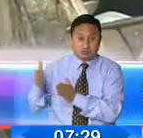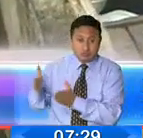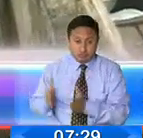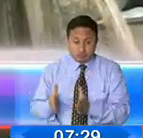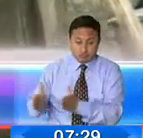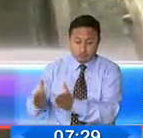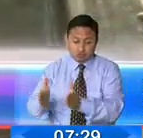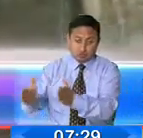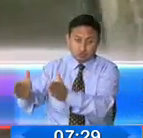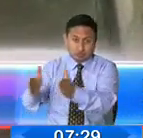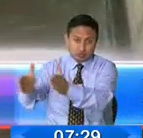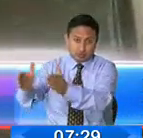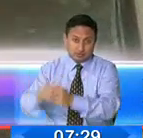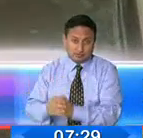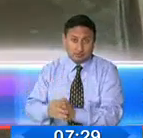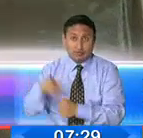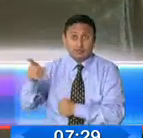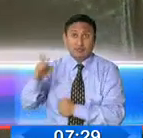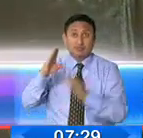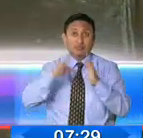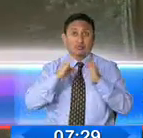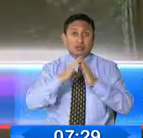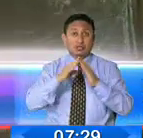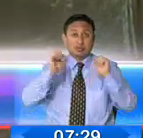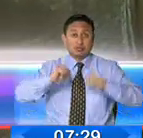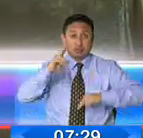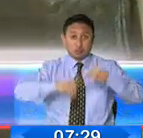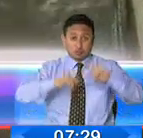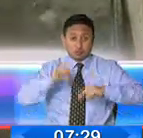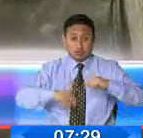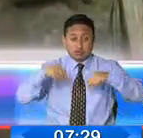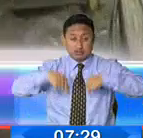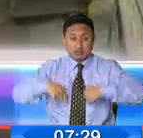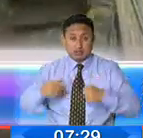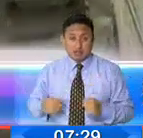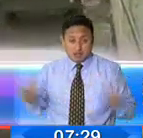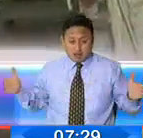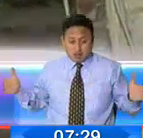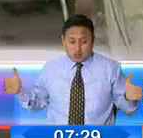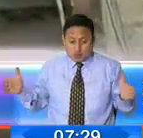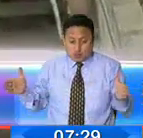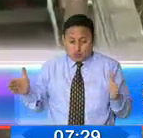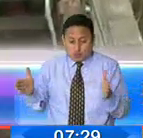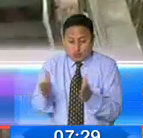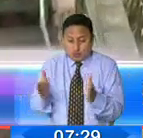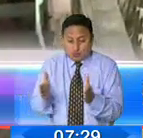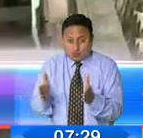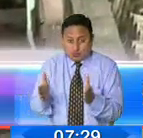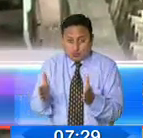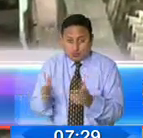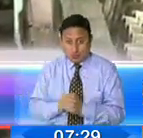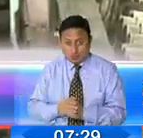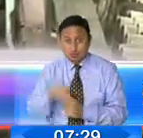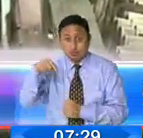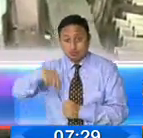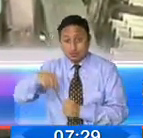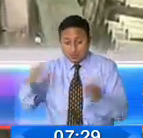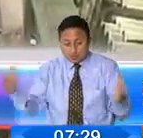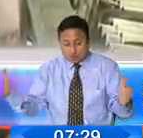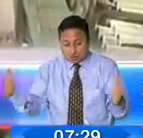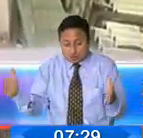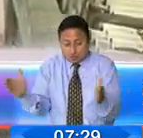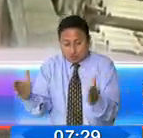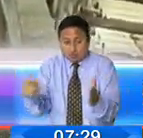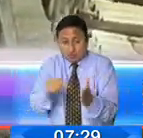y este canal, para que estas casas puedan ser construidas, fue embaulado. Lastimosamente este embaulamiento tiene un